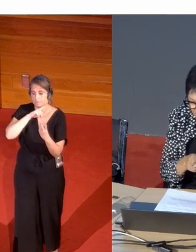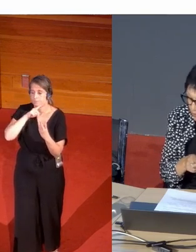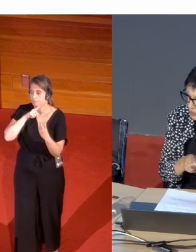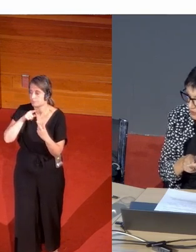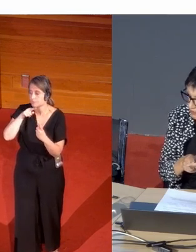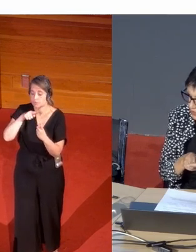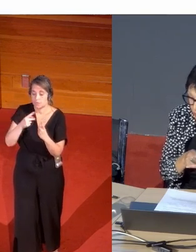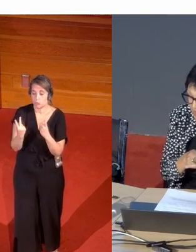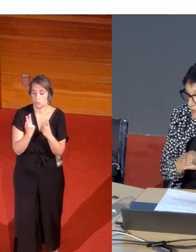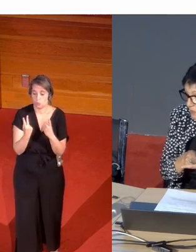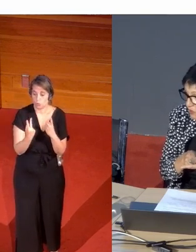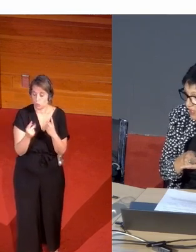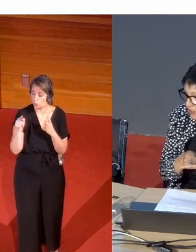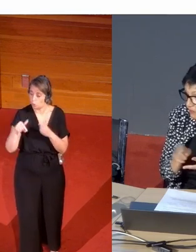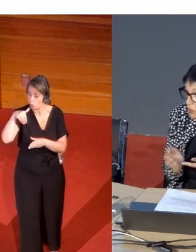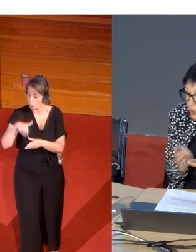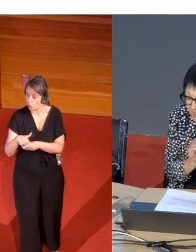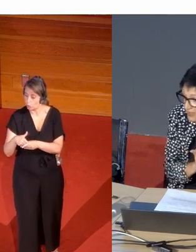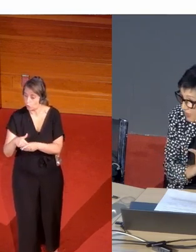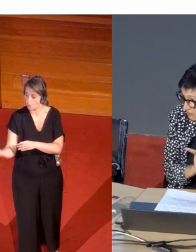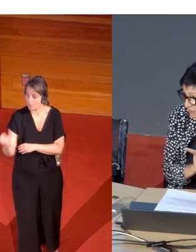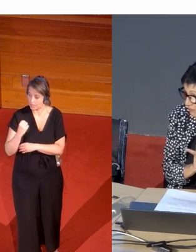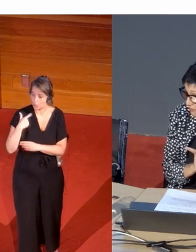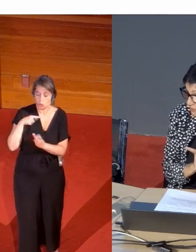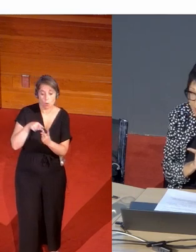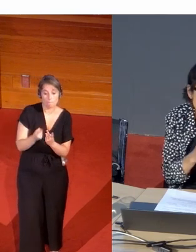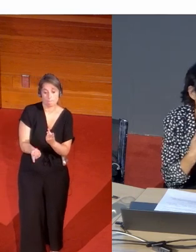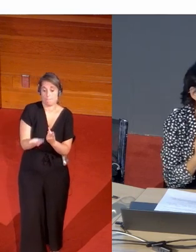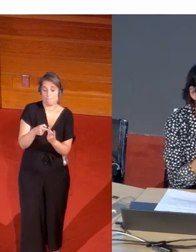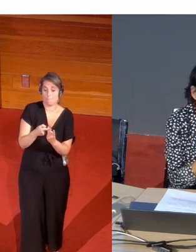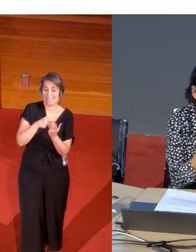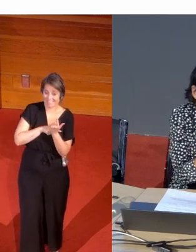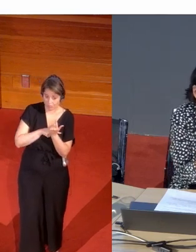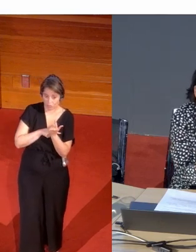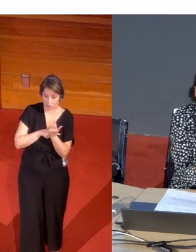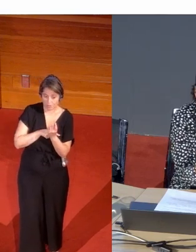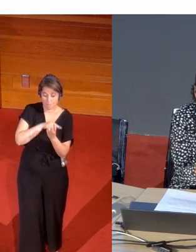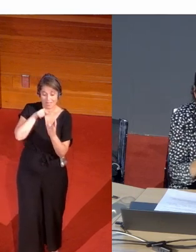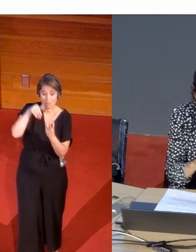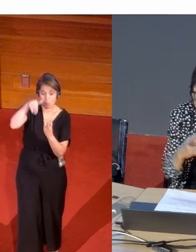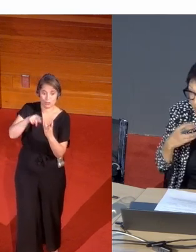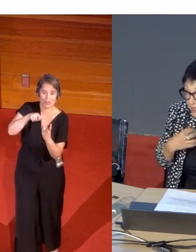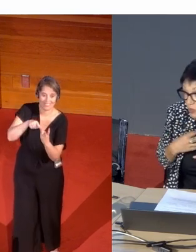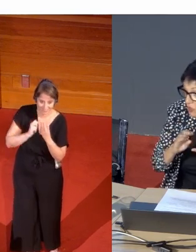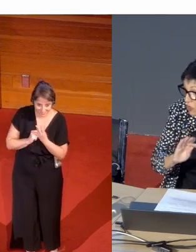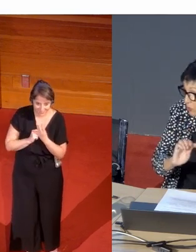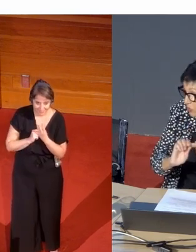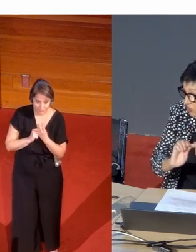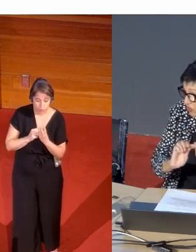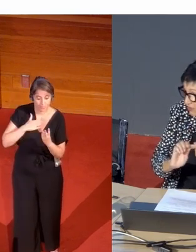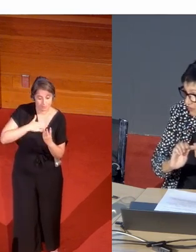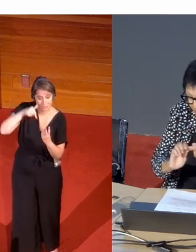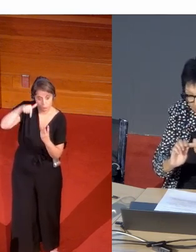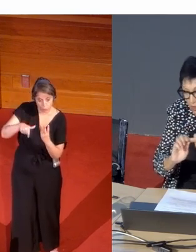y estamos tú y yo y tú tienes más votos que yo yo me retiro para que mis votantes te voten a ti y a lo mejor entre los míos